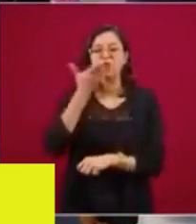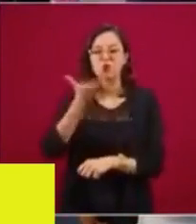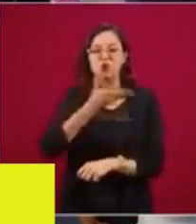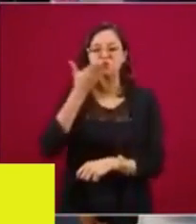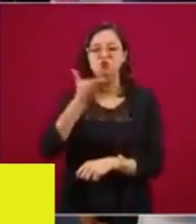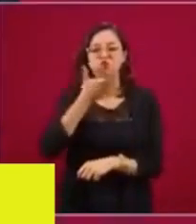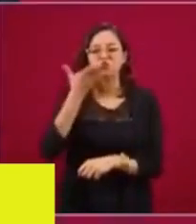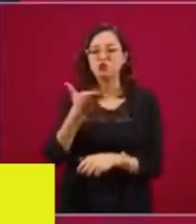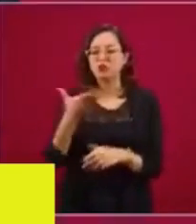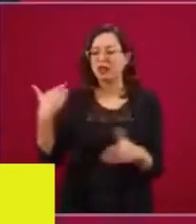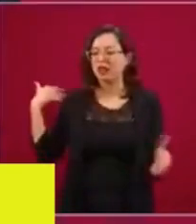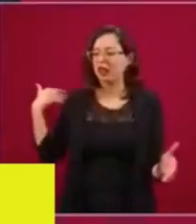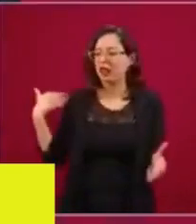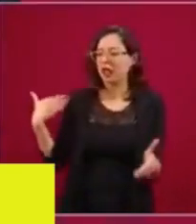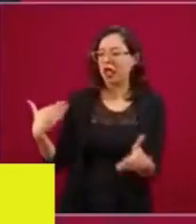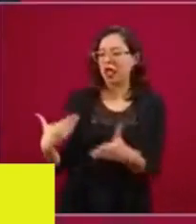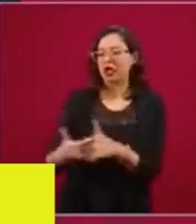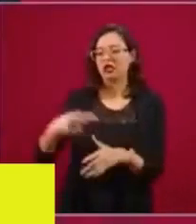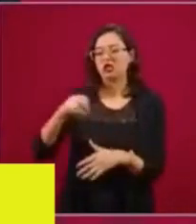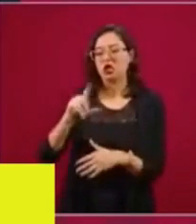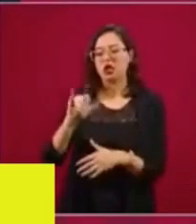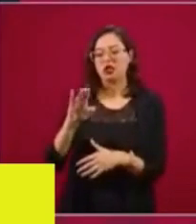del periodo neoliberal,